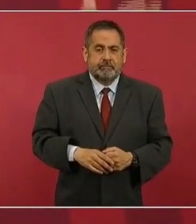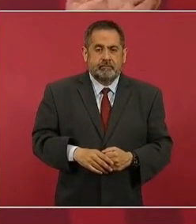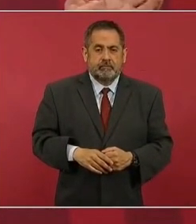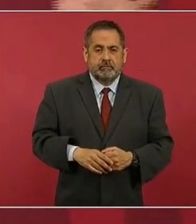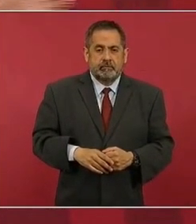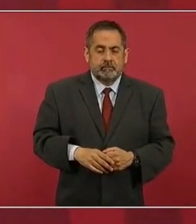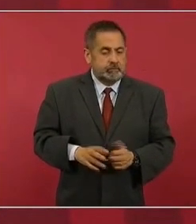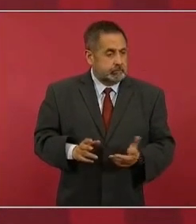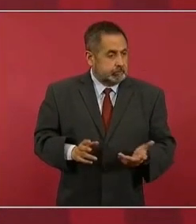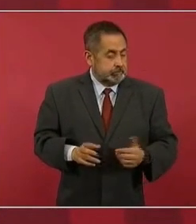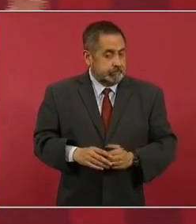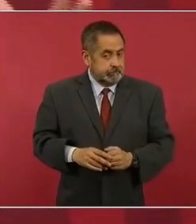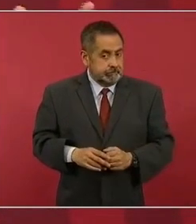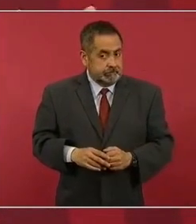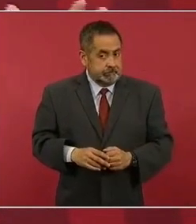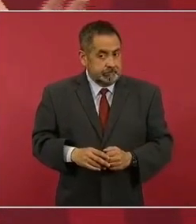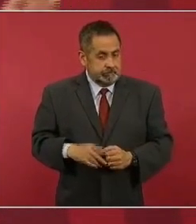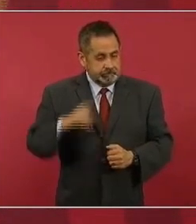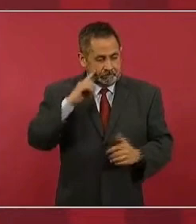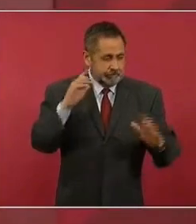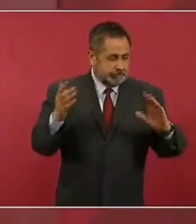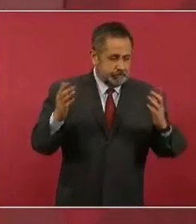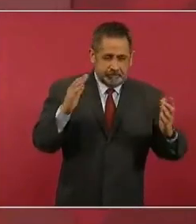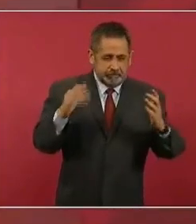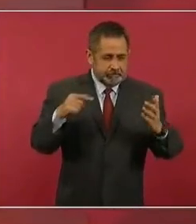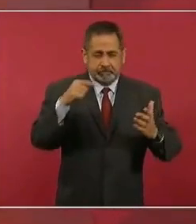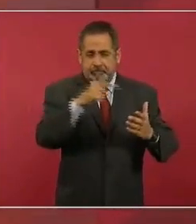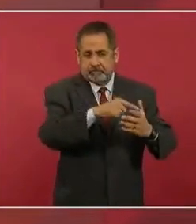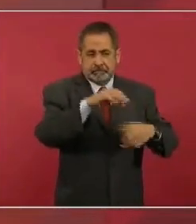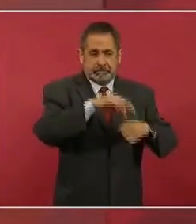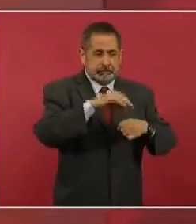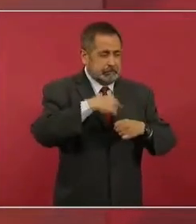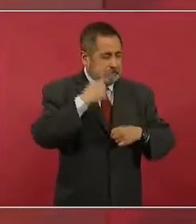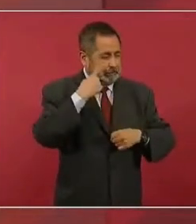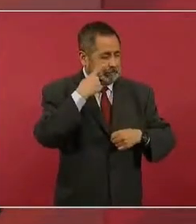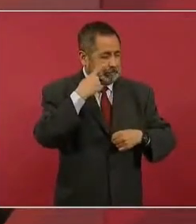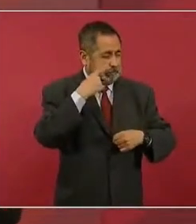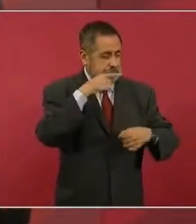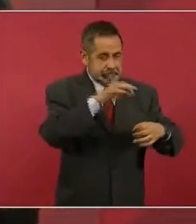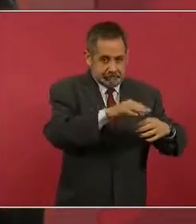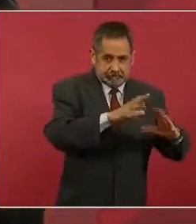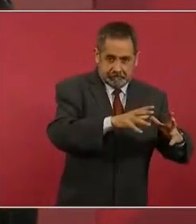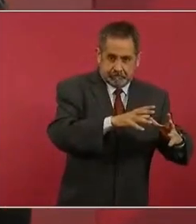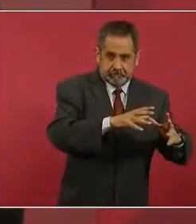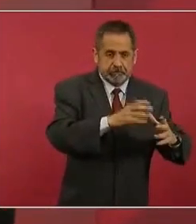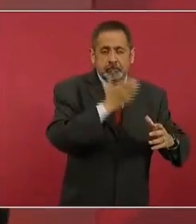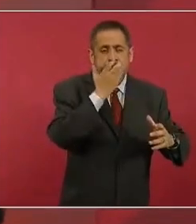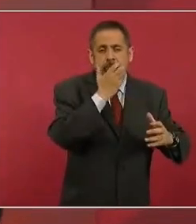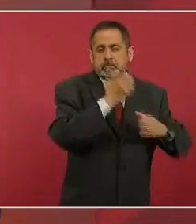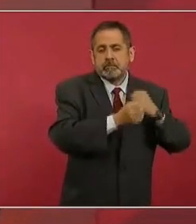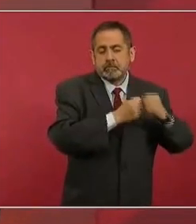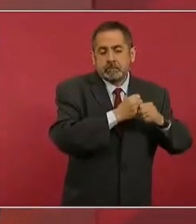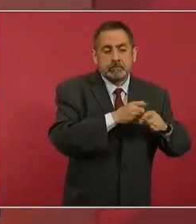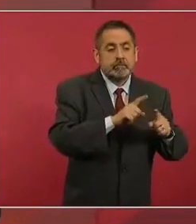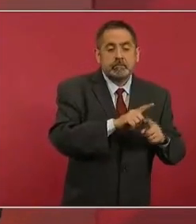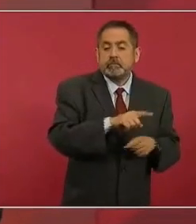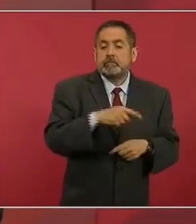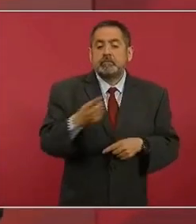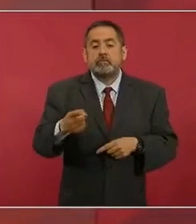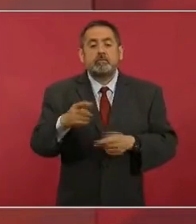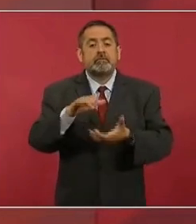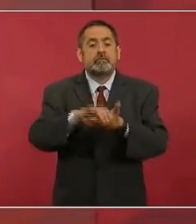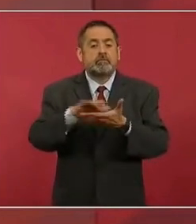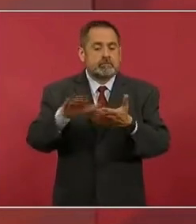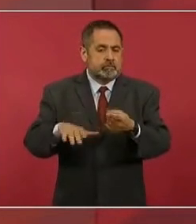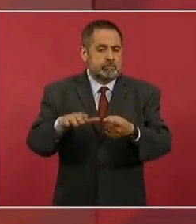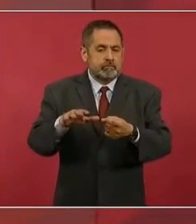Y para que podamos comparar, la esposa de Felipe Calderón,